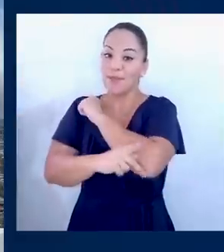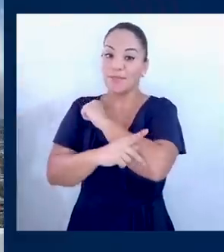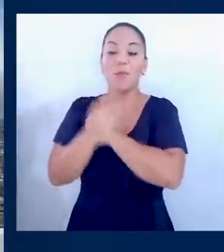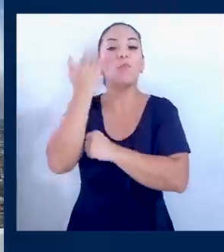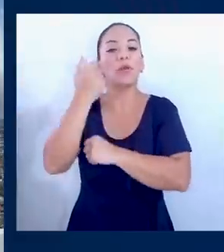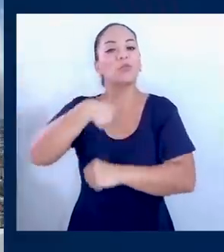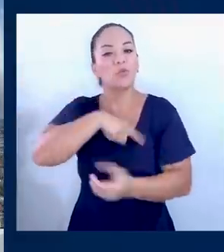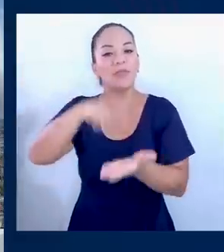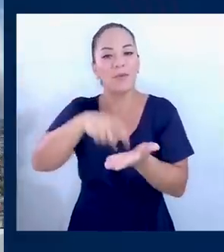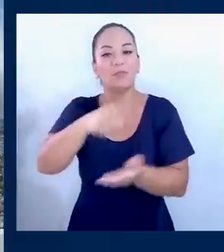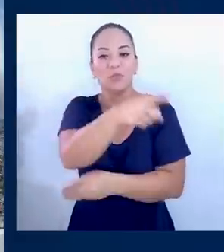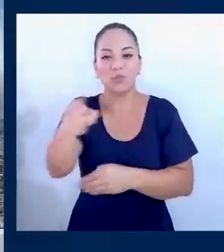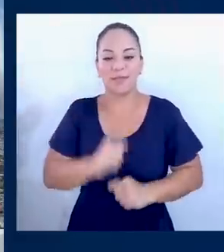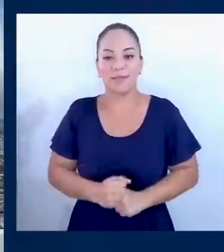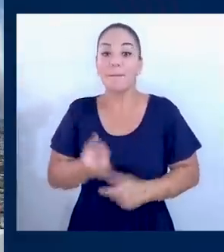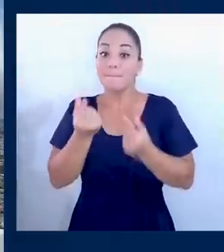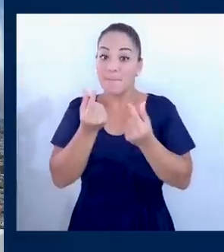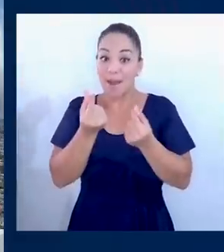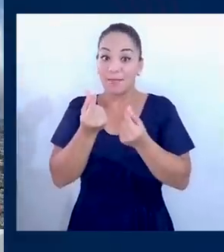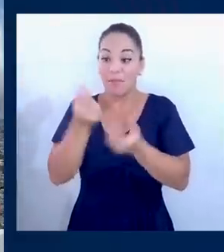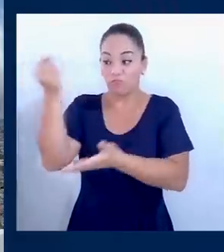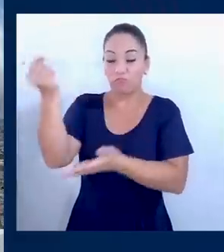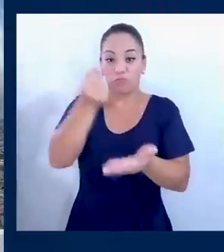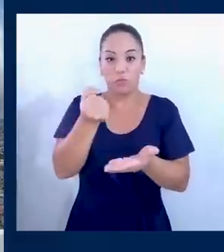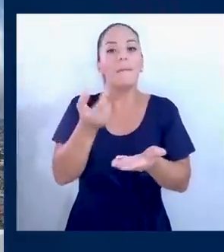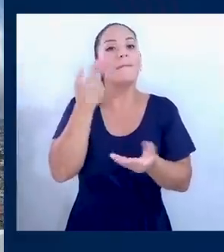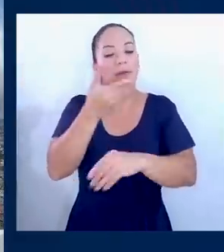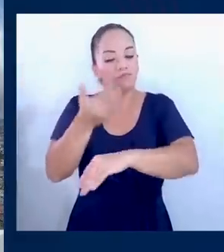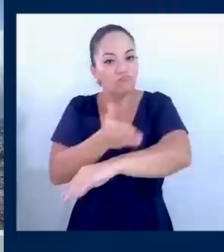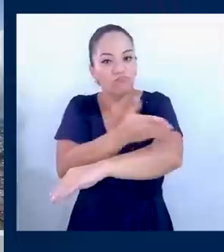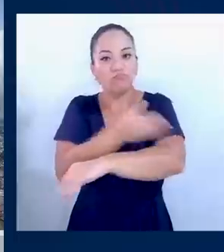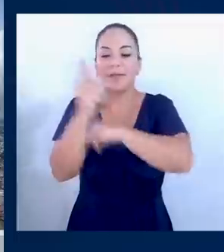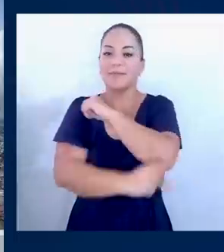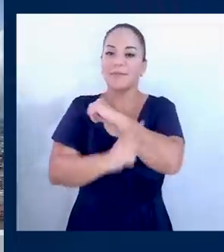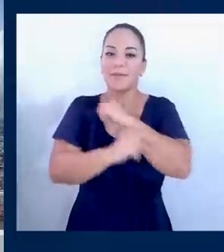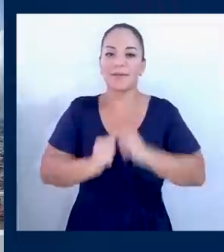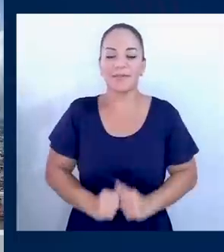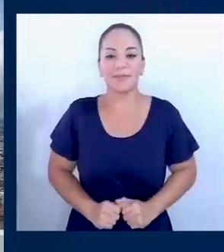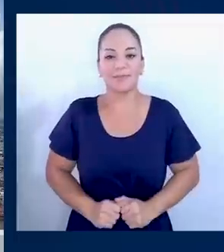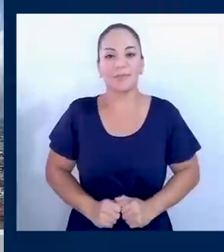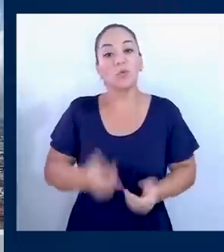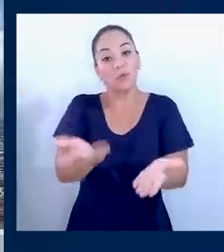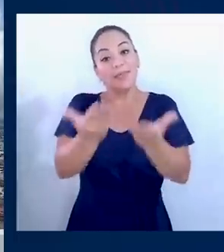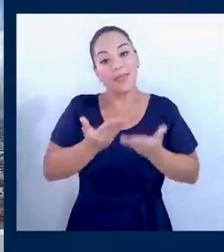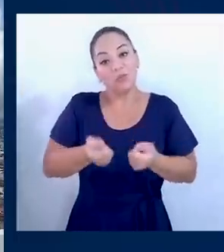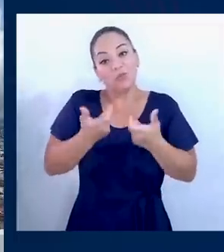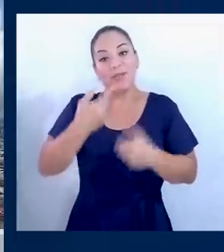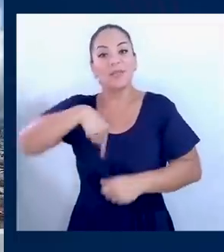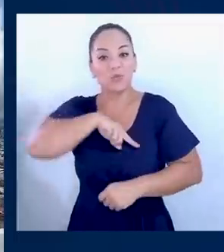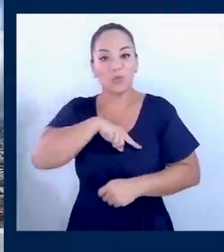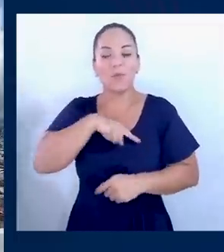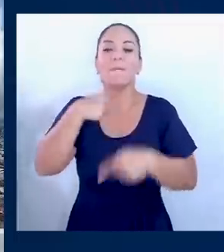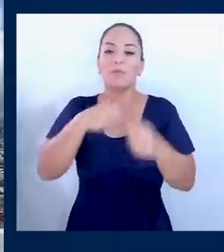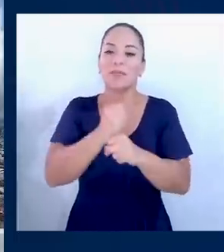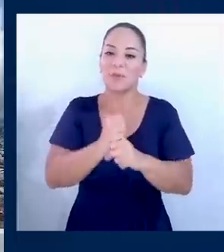ustedes, los recursos de inversión que le genere trabajo y prosperidad a este país. Así es que deséennos suerte, nosotros vamos a